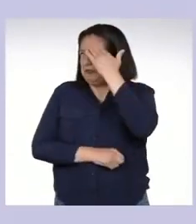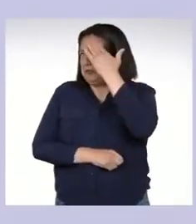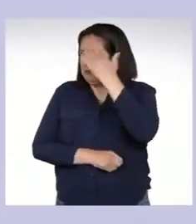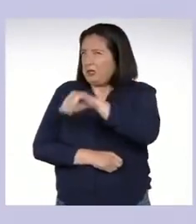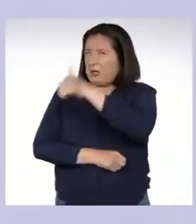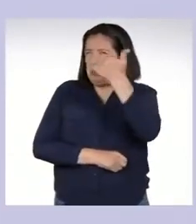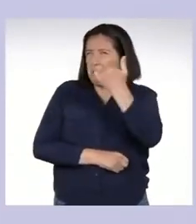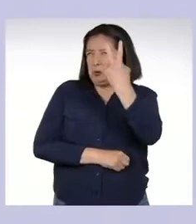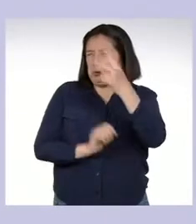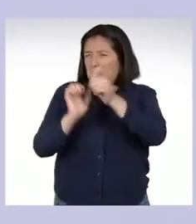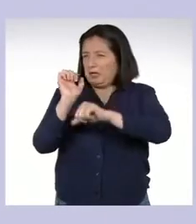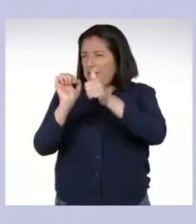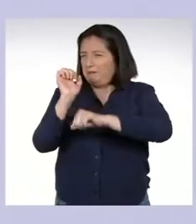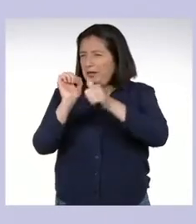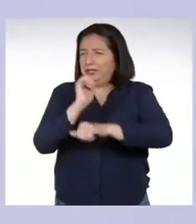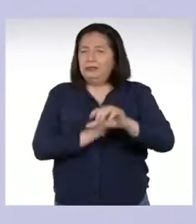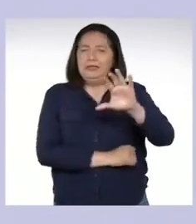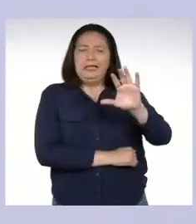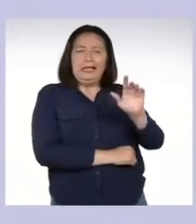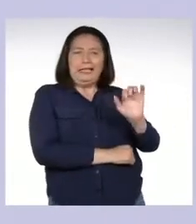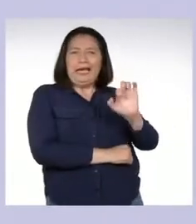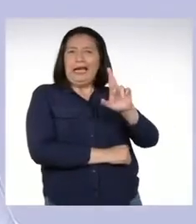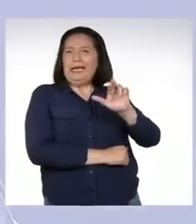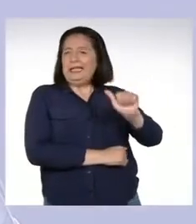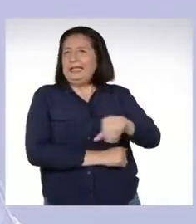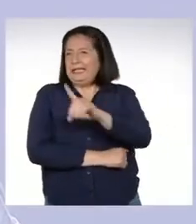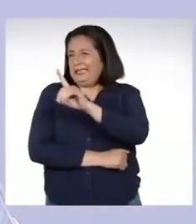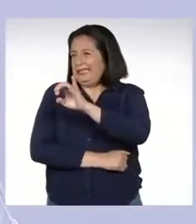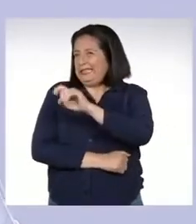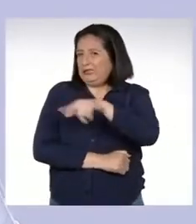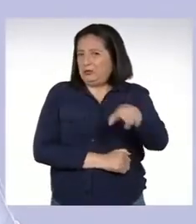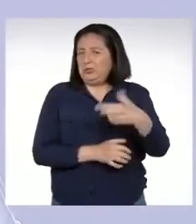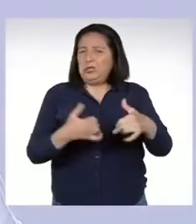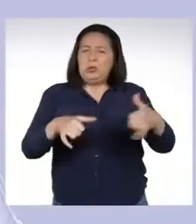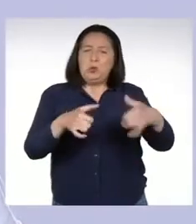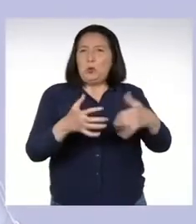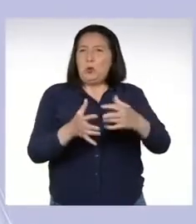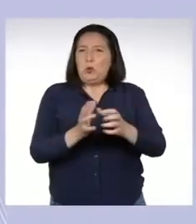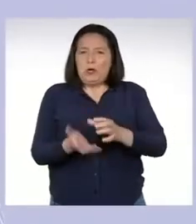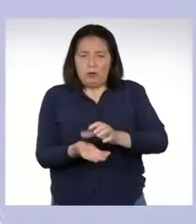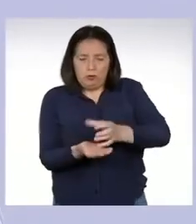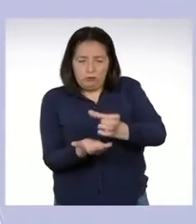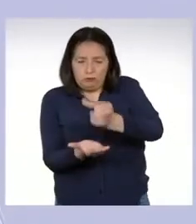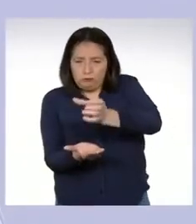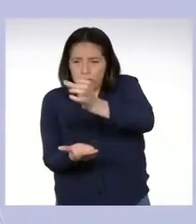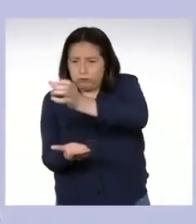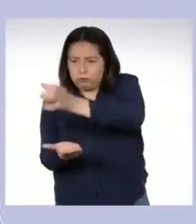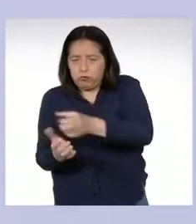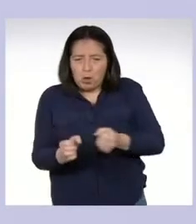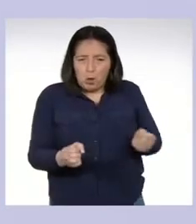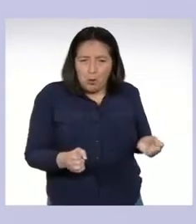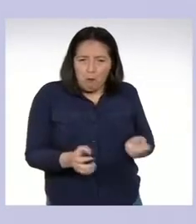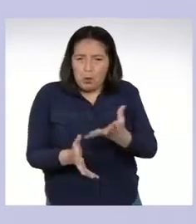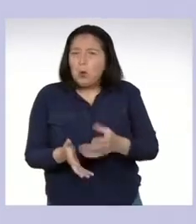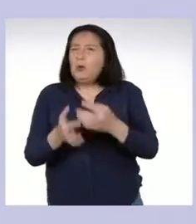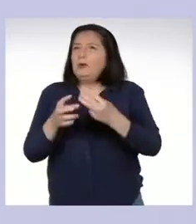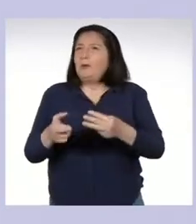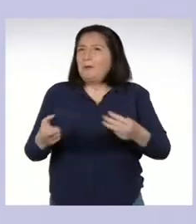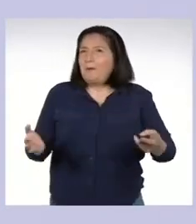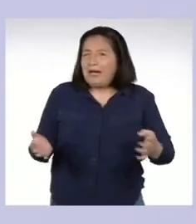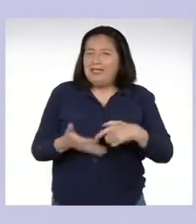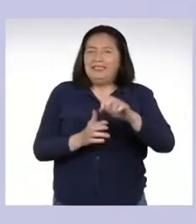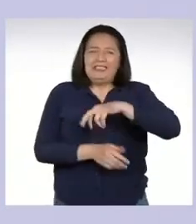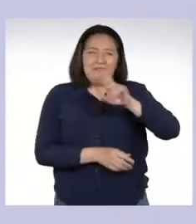dos hermanos. Ellos son Carla y Diego, que construyeron un juego de bolos en base a materiales reciclados para